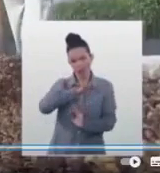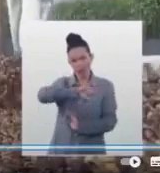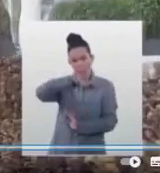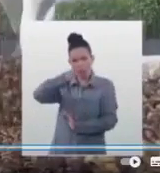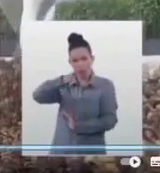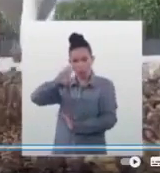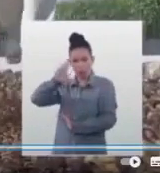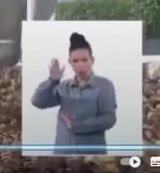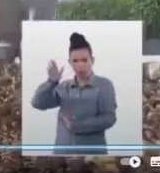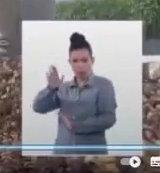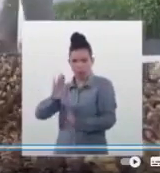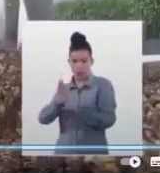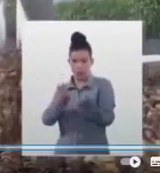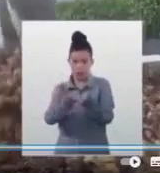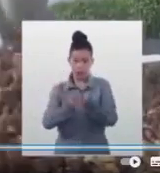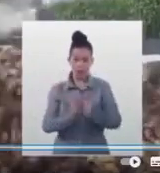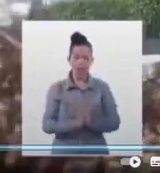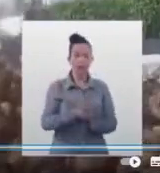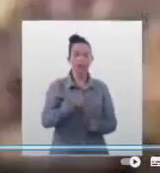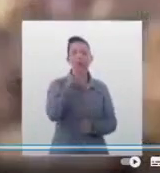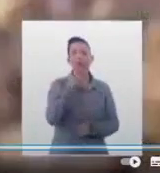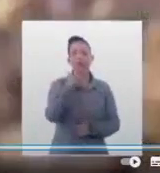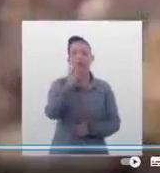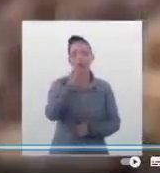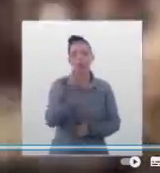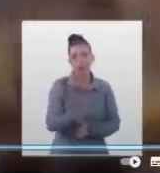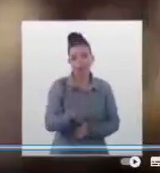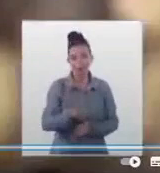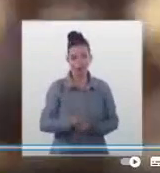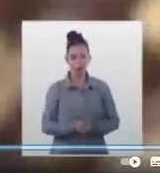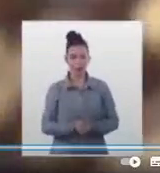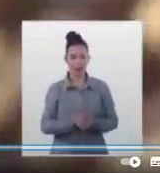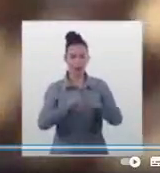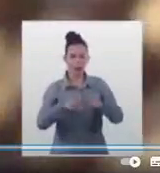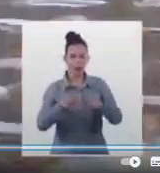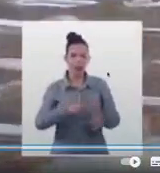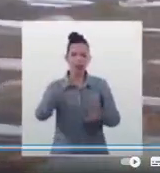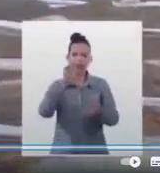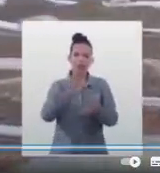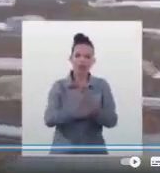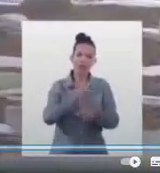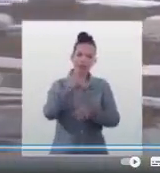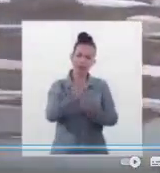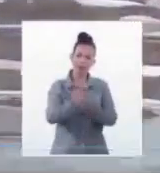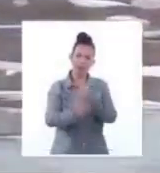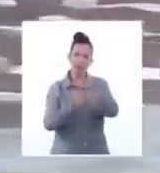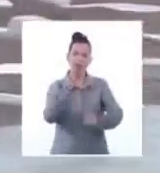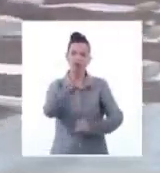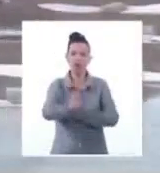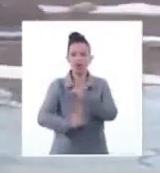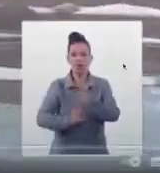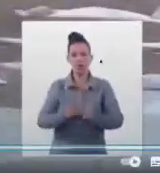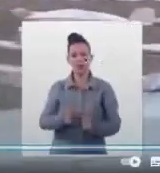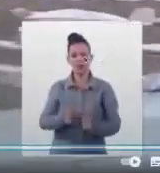posibilidades de mejorar ese tipo de cerezo luego de procesado en interés de convertirlo en rubro exportable.